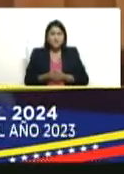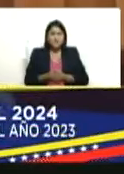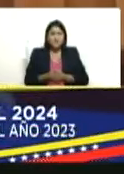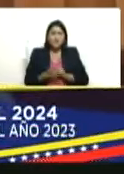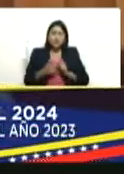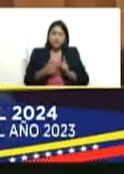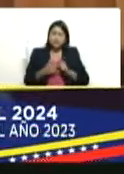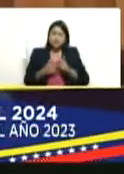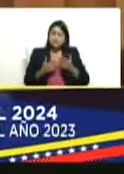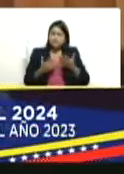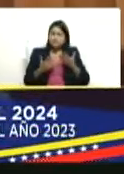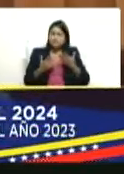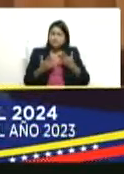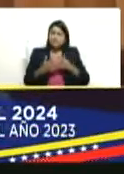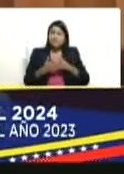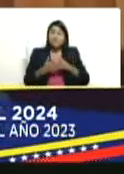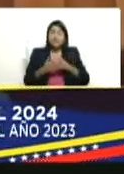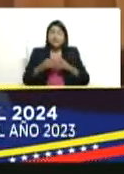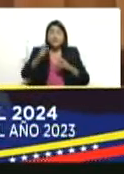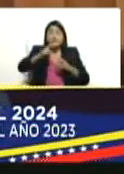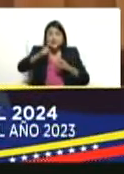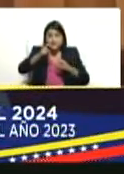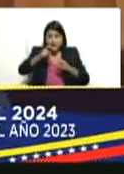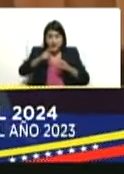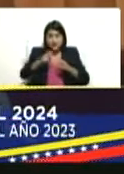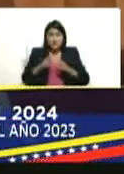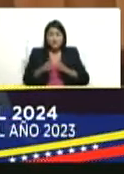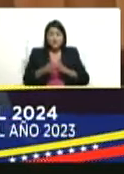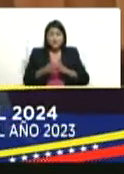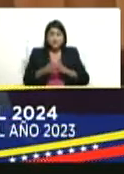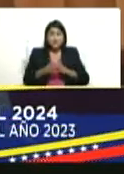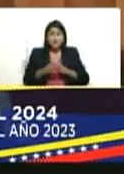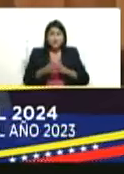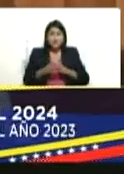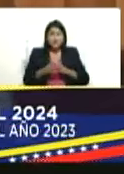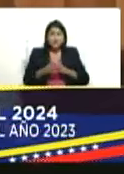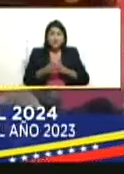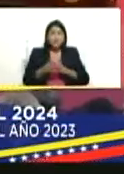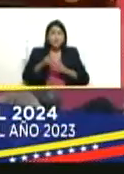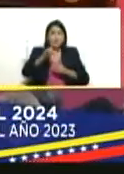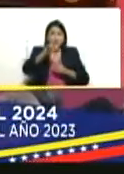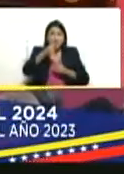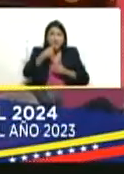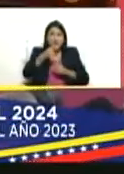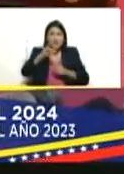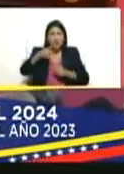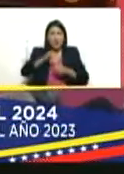Entonces, es necesario, como ha hecho el doctor Jorge Rodríguez,